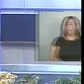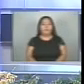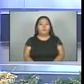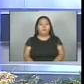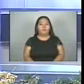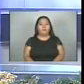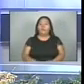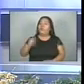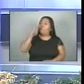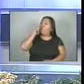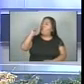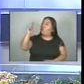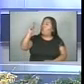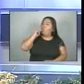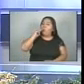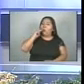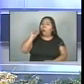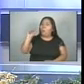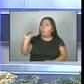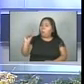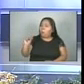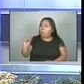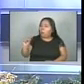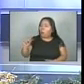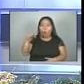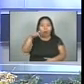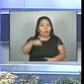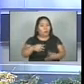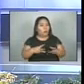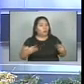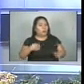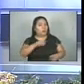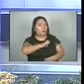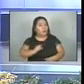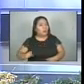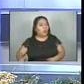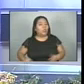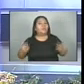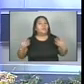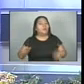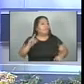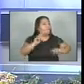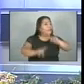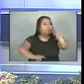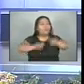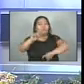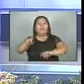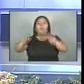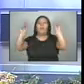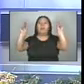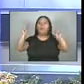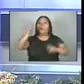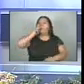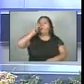El consumo de tabaco se habría reducido drásticamente en el país según una encuesta mundial sobre tabaco.